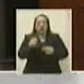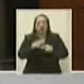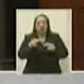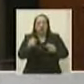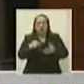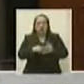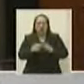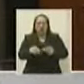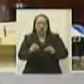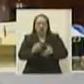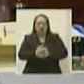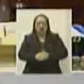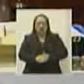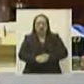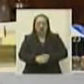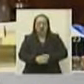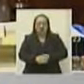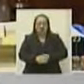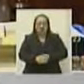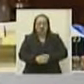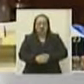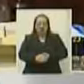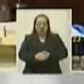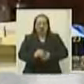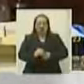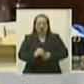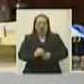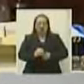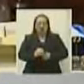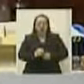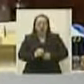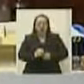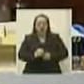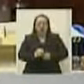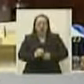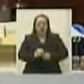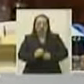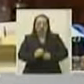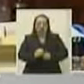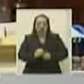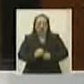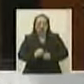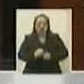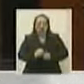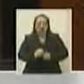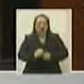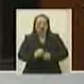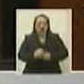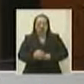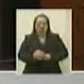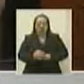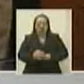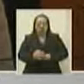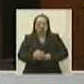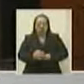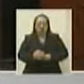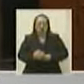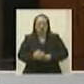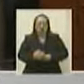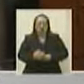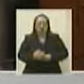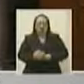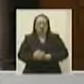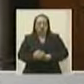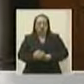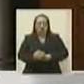podemos permitir ese tipo de delitos, señor palabra presidente. Que va a retirar el congresista. Que el ministro no es capaz. Pido que retire, por favor, esa palabra.